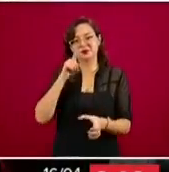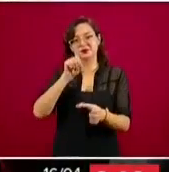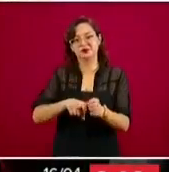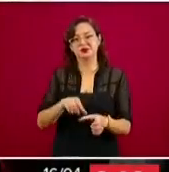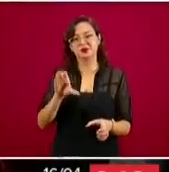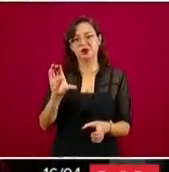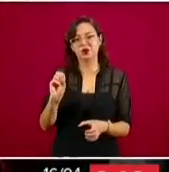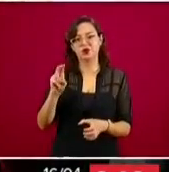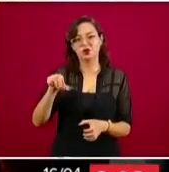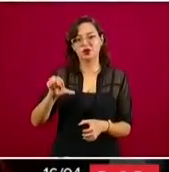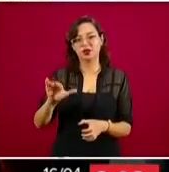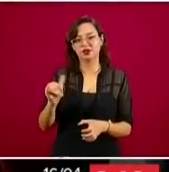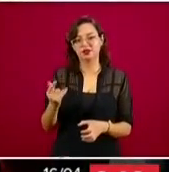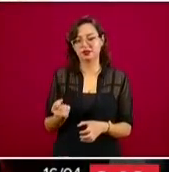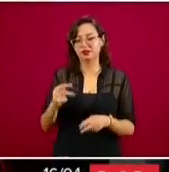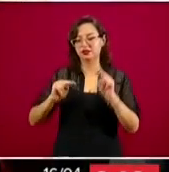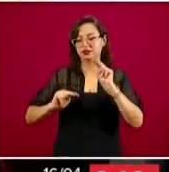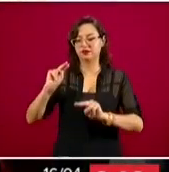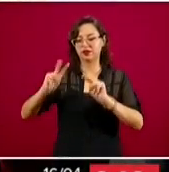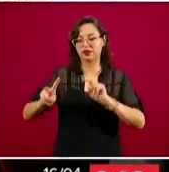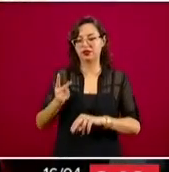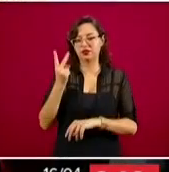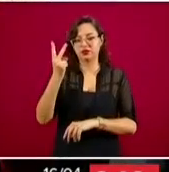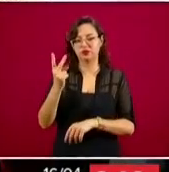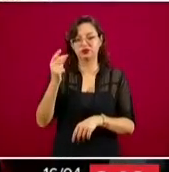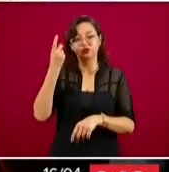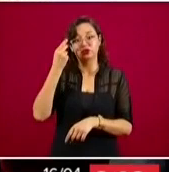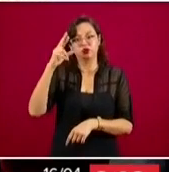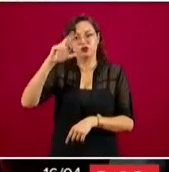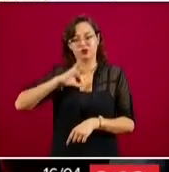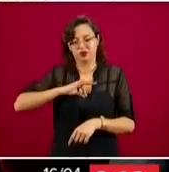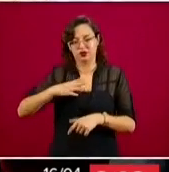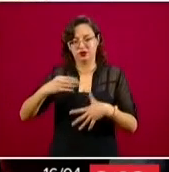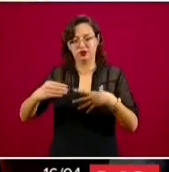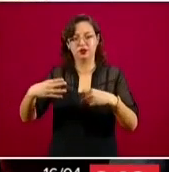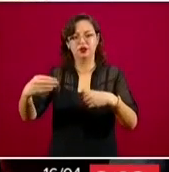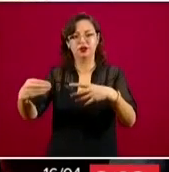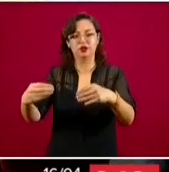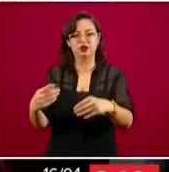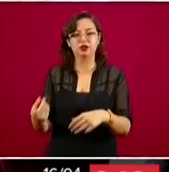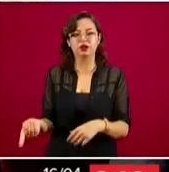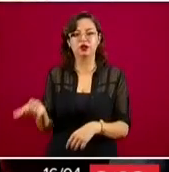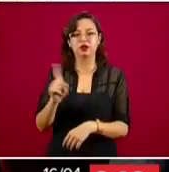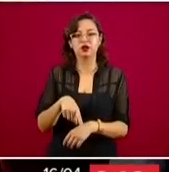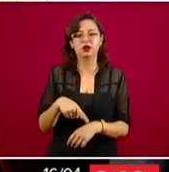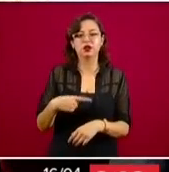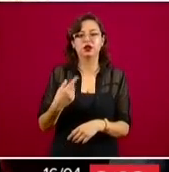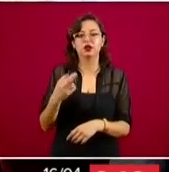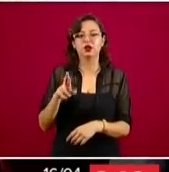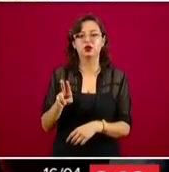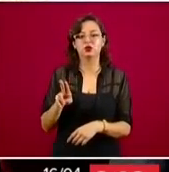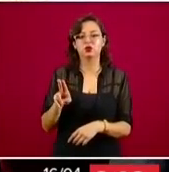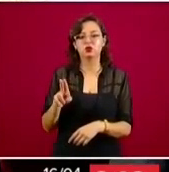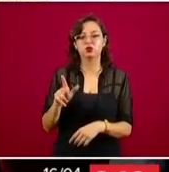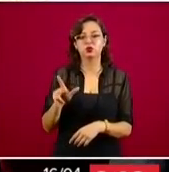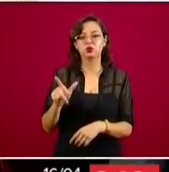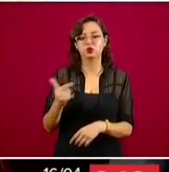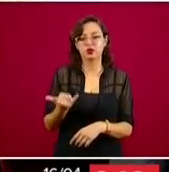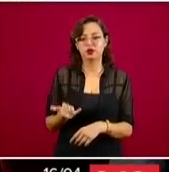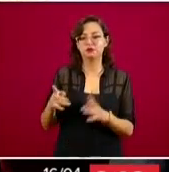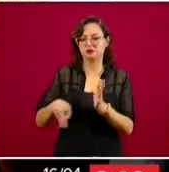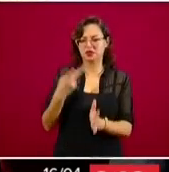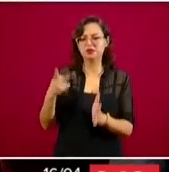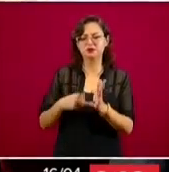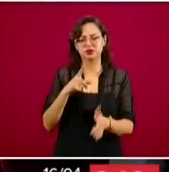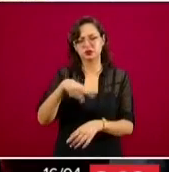2 y doctor en epidemiología, el doctor Ruy López Ridaura, que ya ha venido varias veces, es el director general del